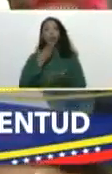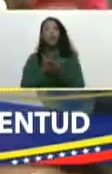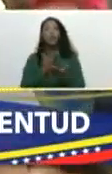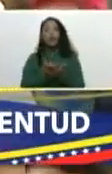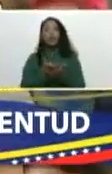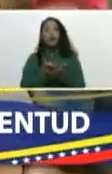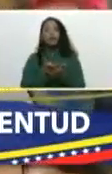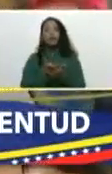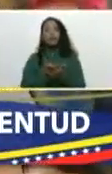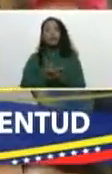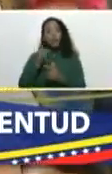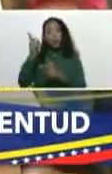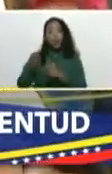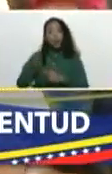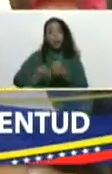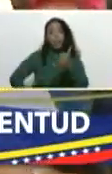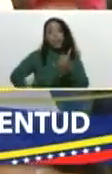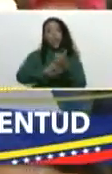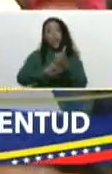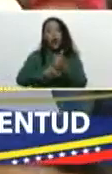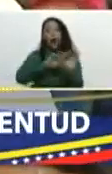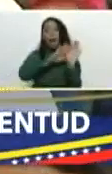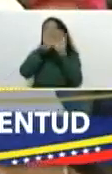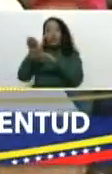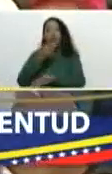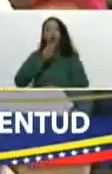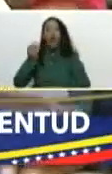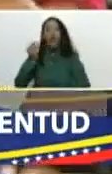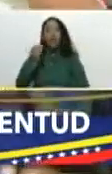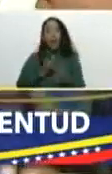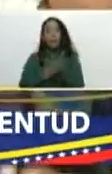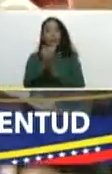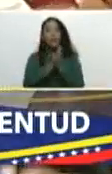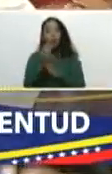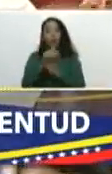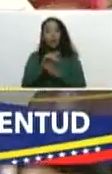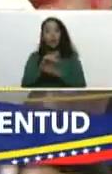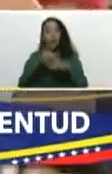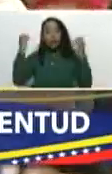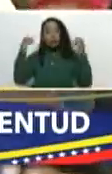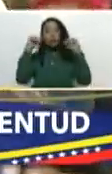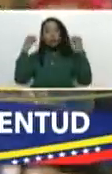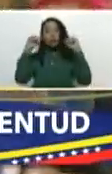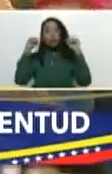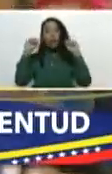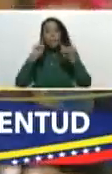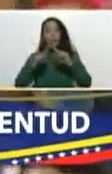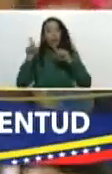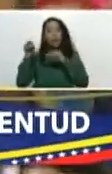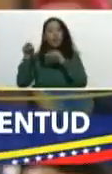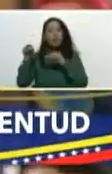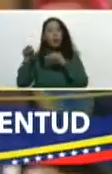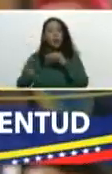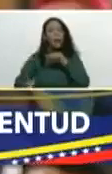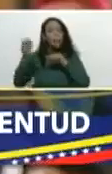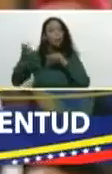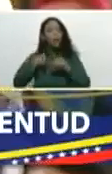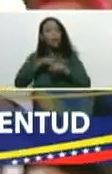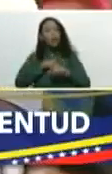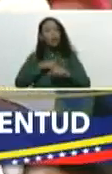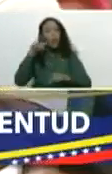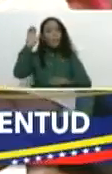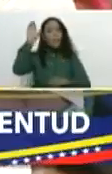la importancia de seguir impulsando el apoyo a nuestros jóvenes emprendedores y el apalancamiento. Pero para eso es importante que nuestro